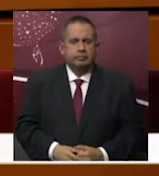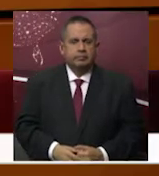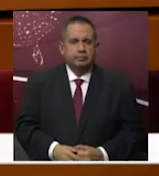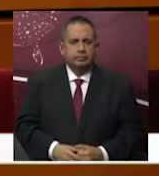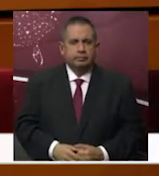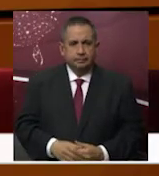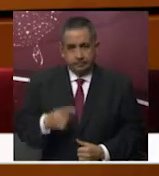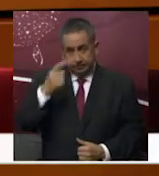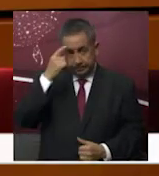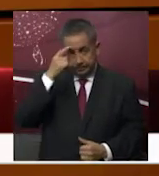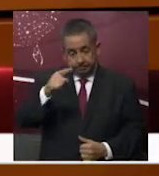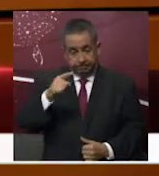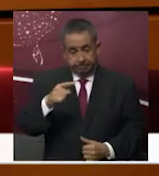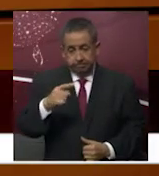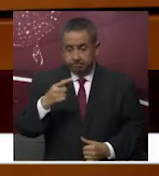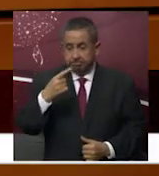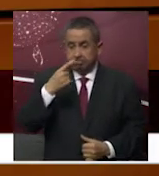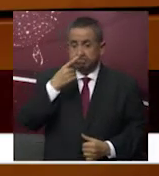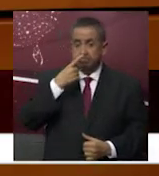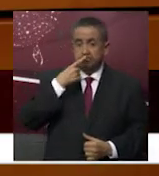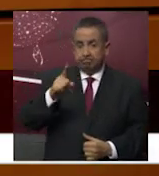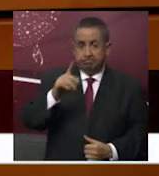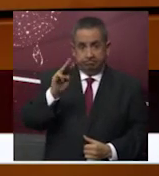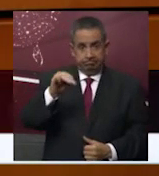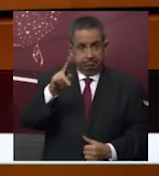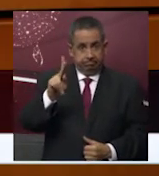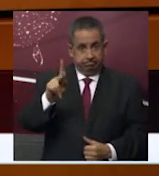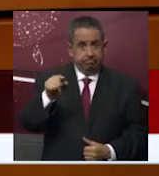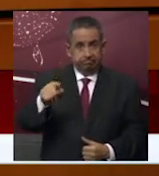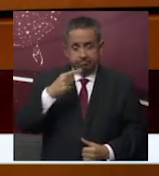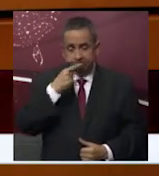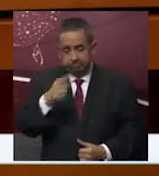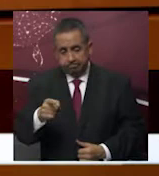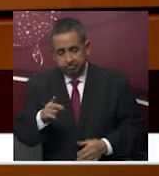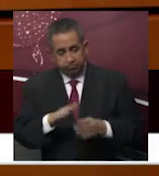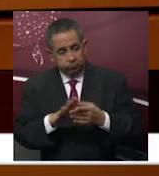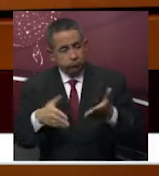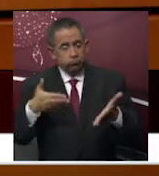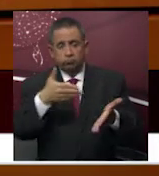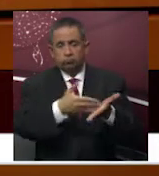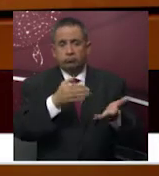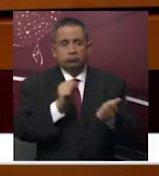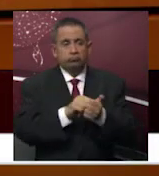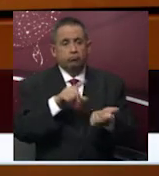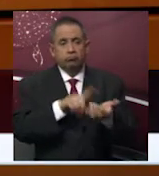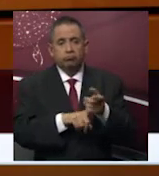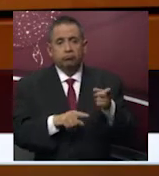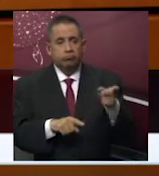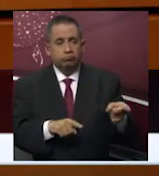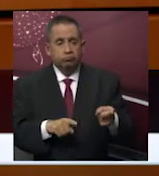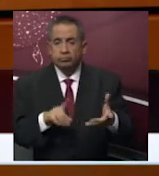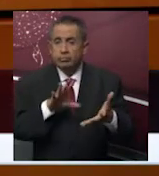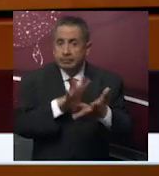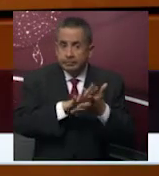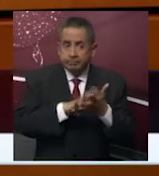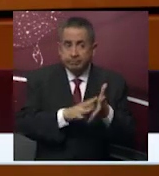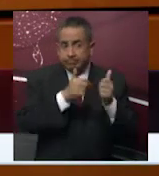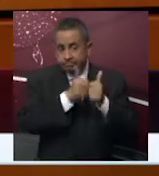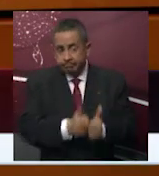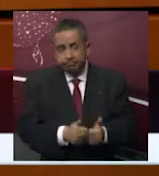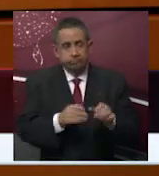Para el caso de que la demanda presentada por el Ministerio Público sea contra aquellos que estuvieran recluidos o